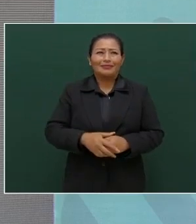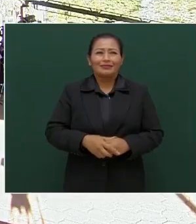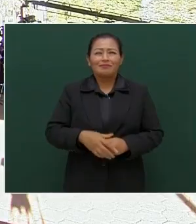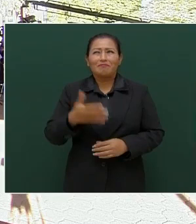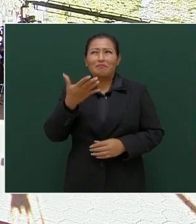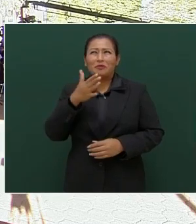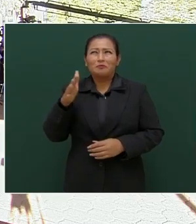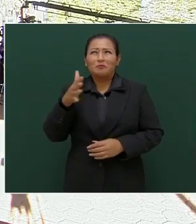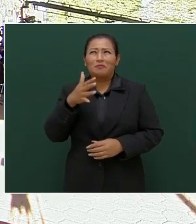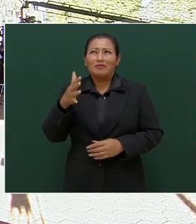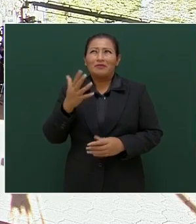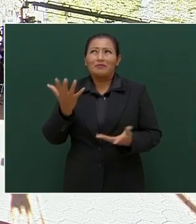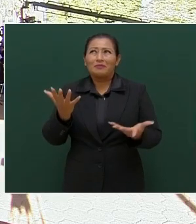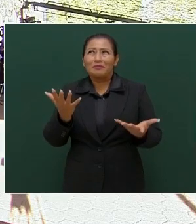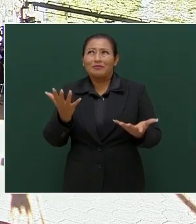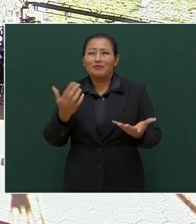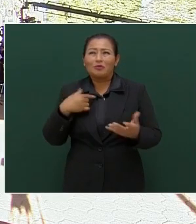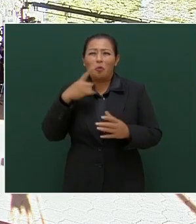allá, por